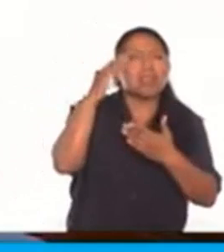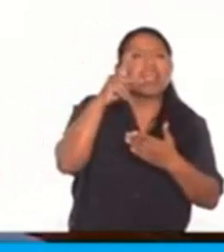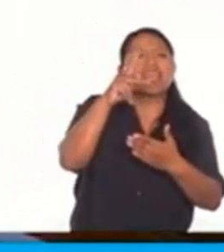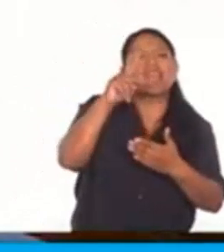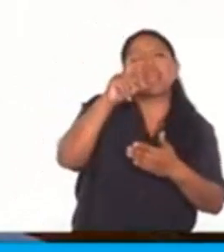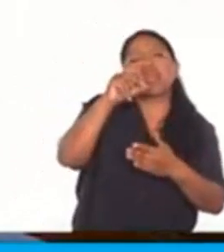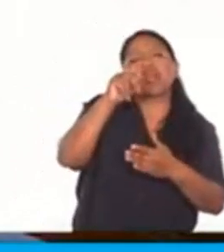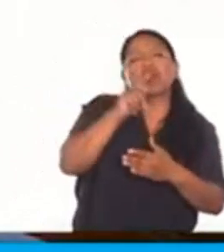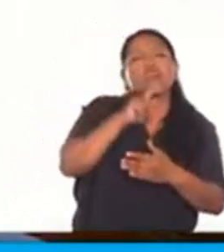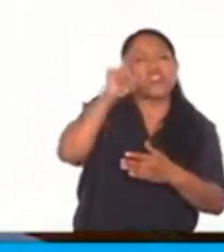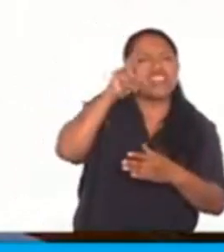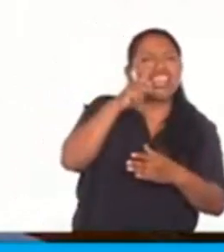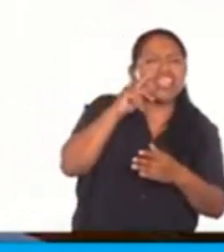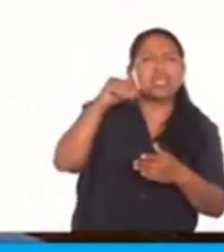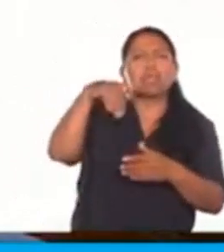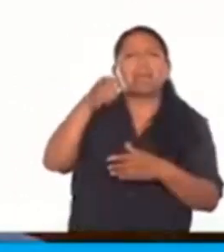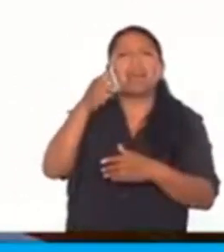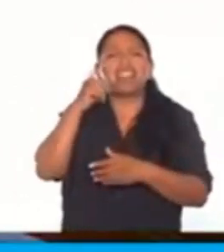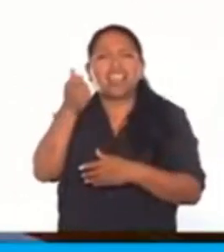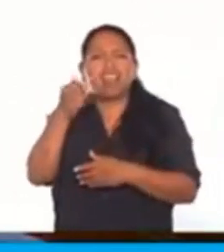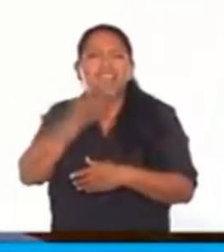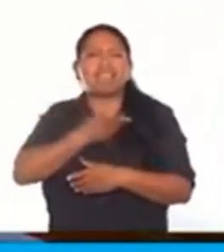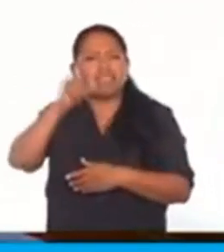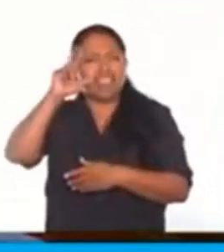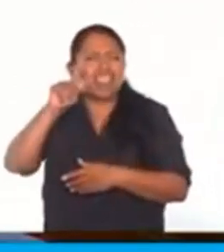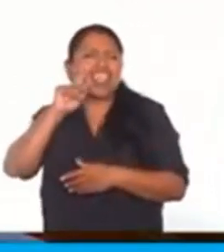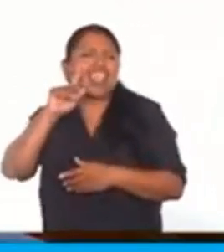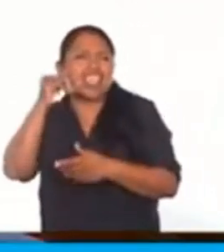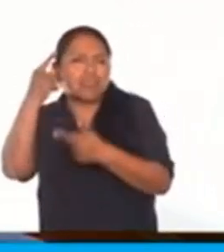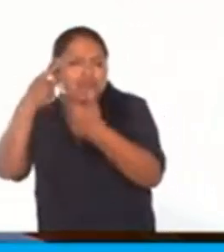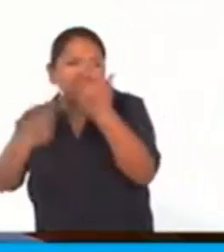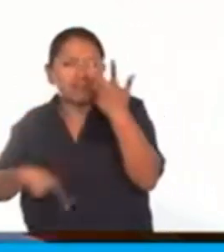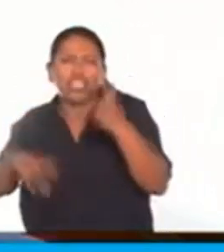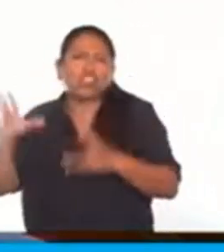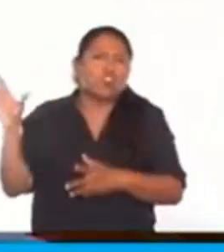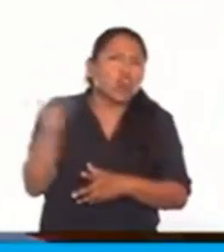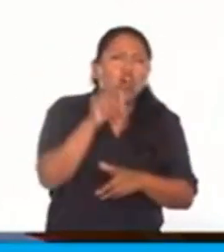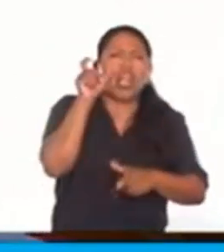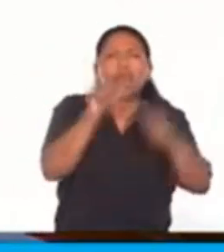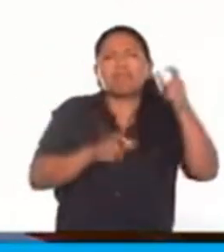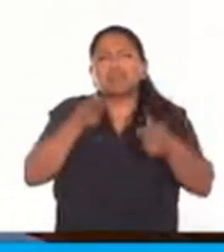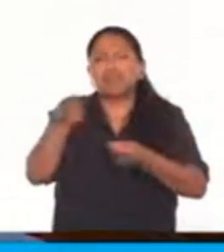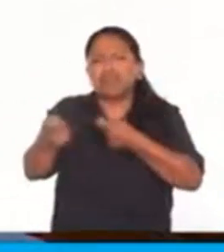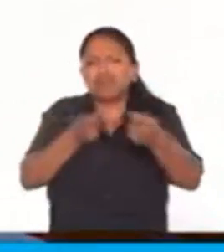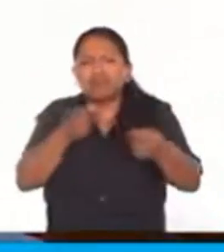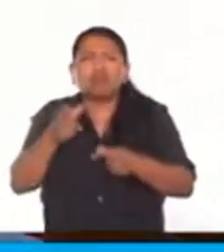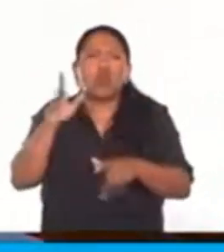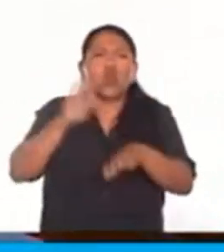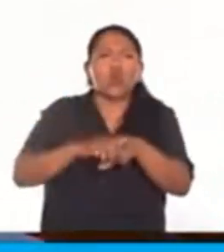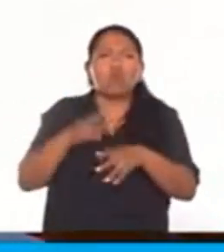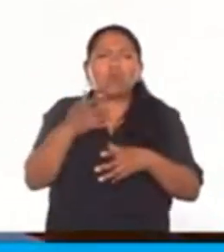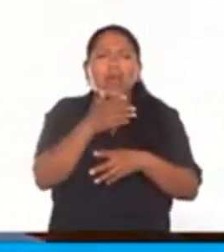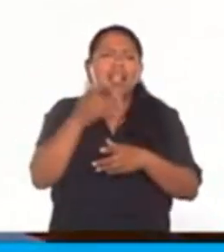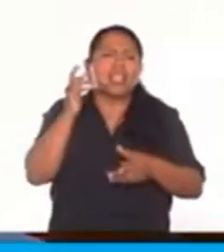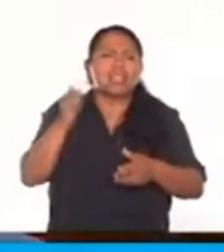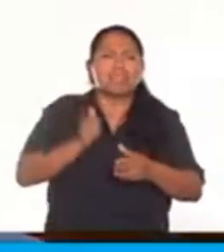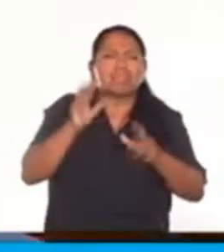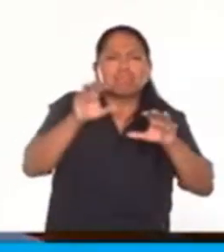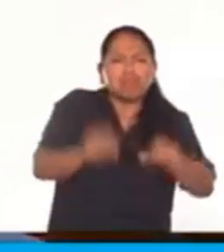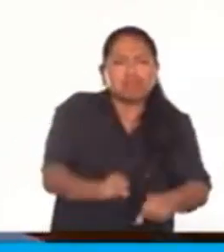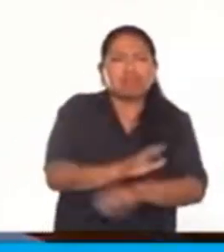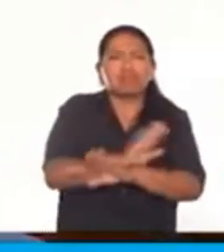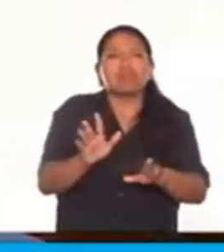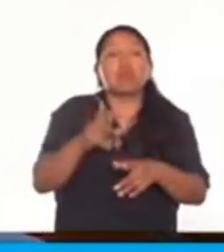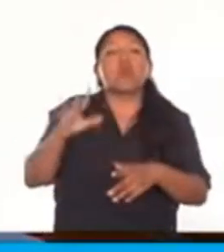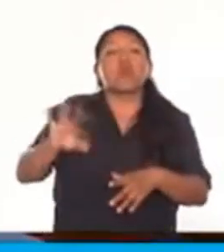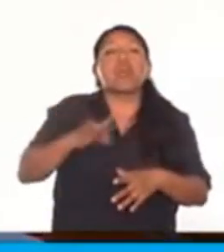Santillán, por Mariano Ferreira, Facundo Astudillo Castro y todos los asesinados por la represión estatal. Por una vida